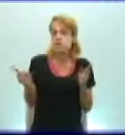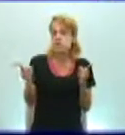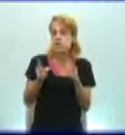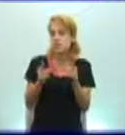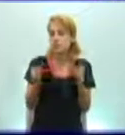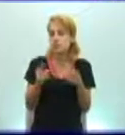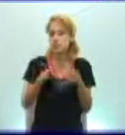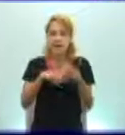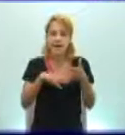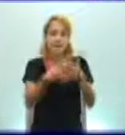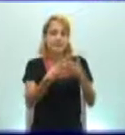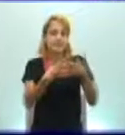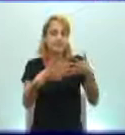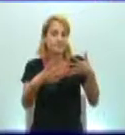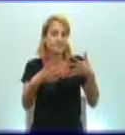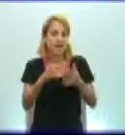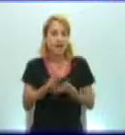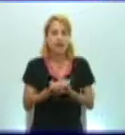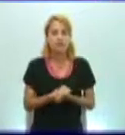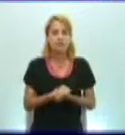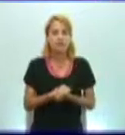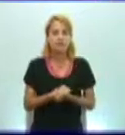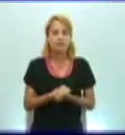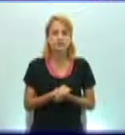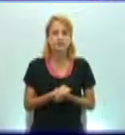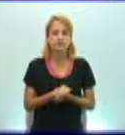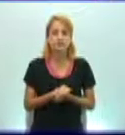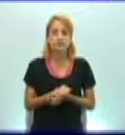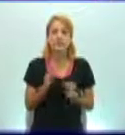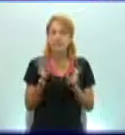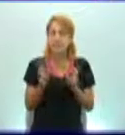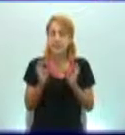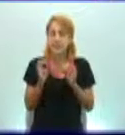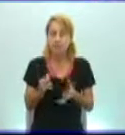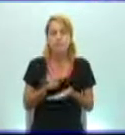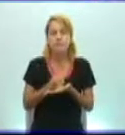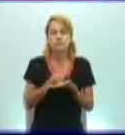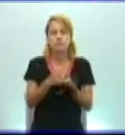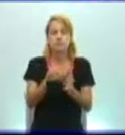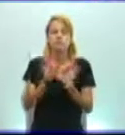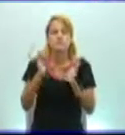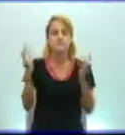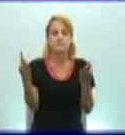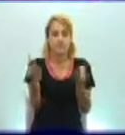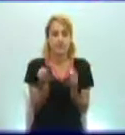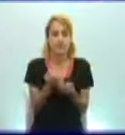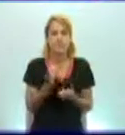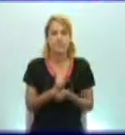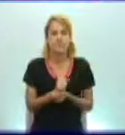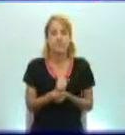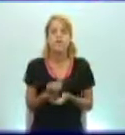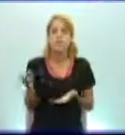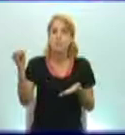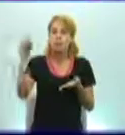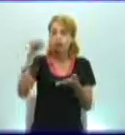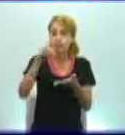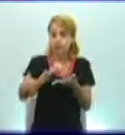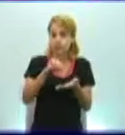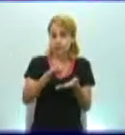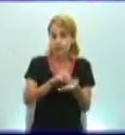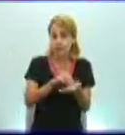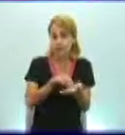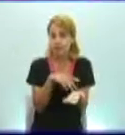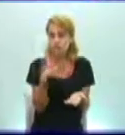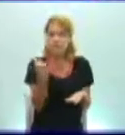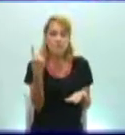tablas, gráficas o esquemas. Siempre con la ayuda de sus familiares, pero aportando sus propias ideas